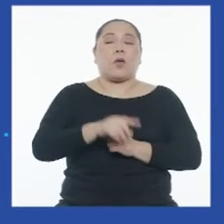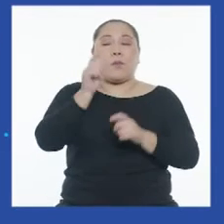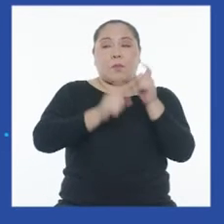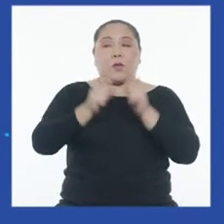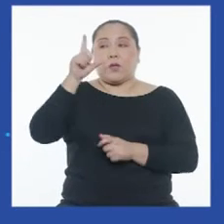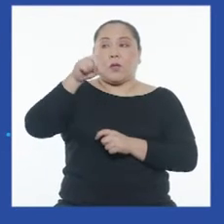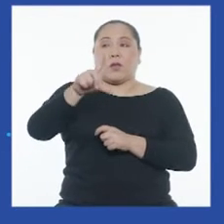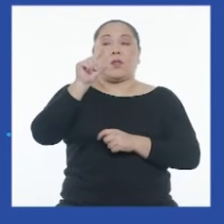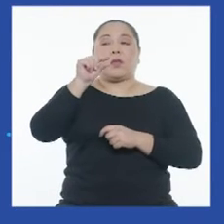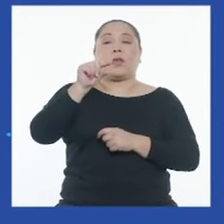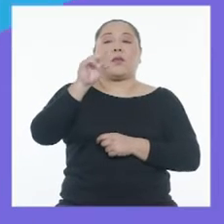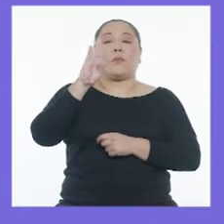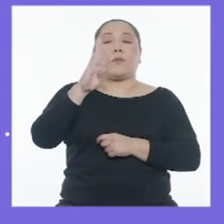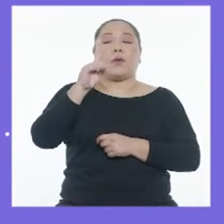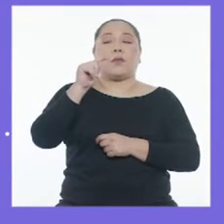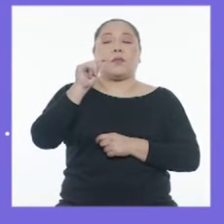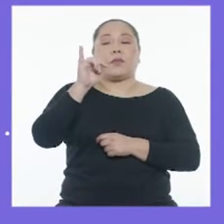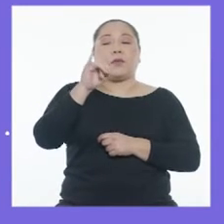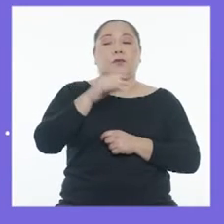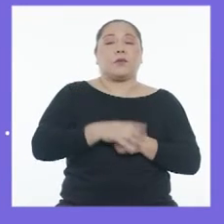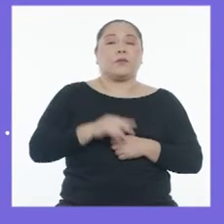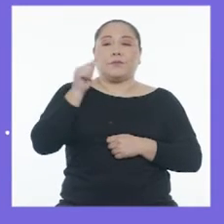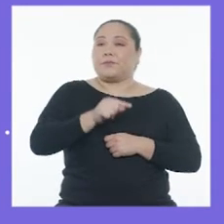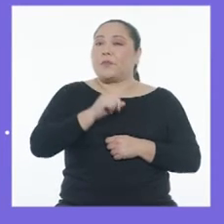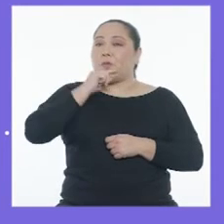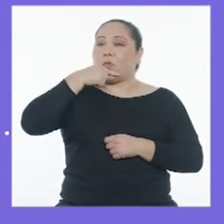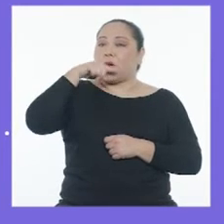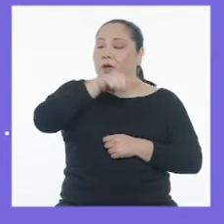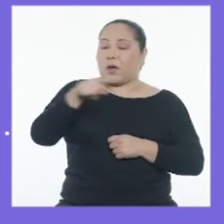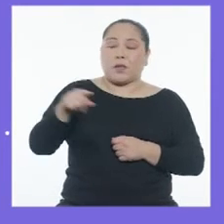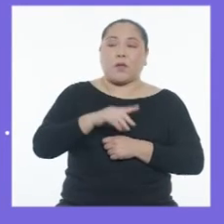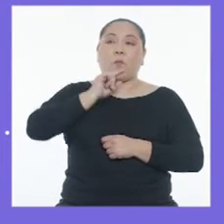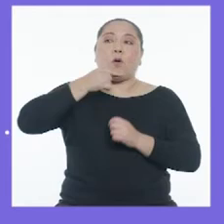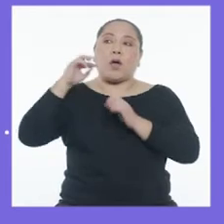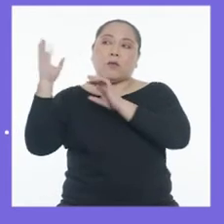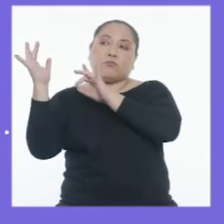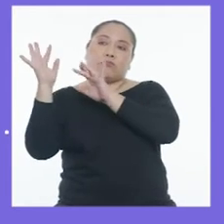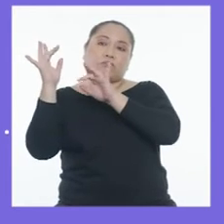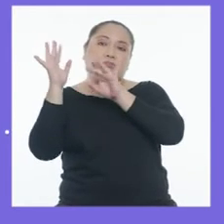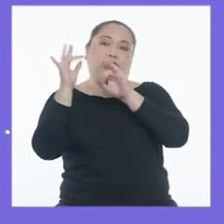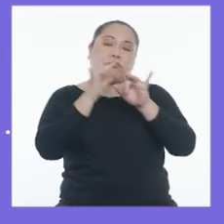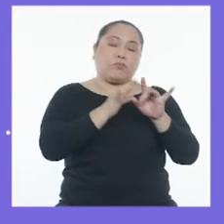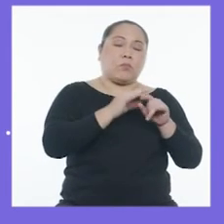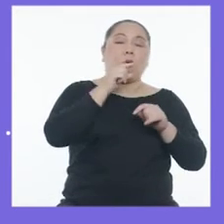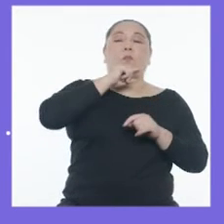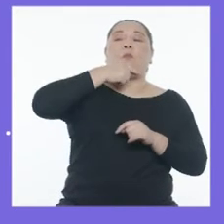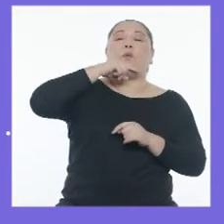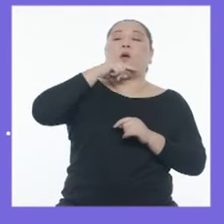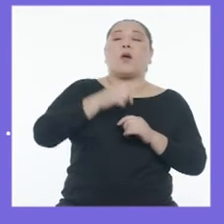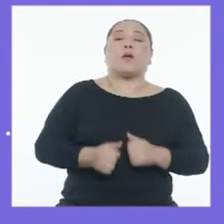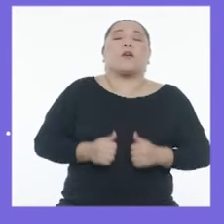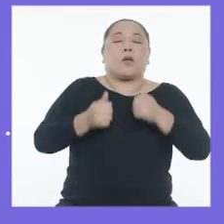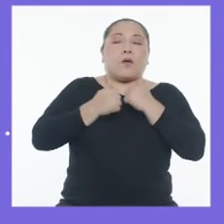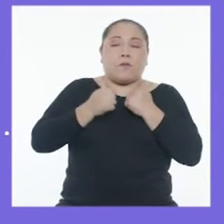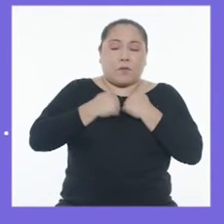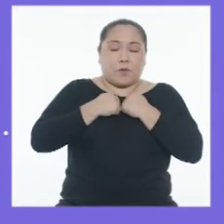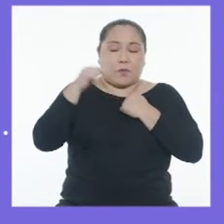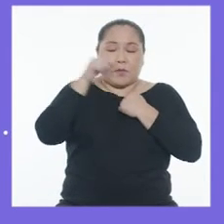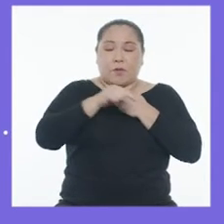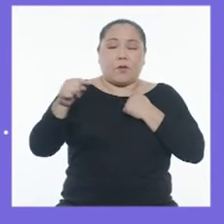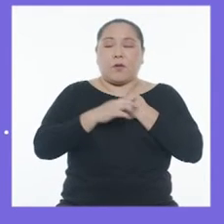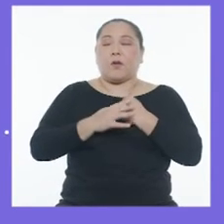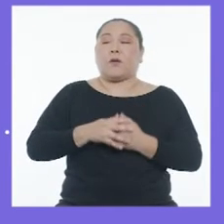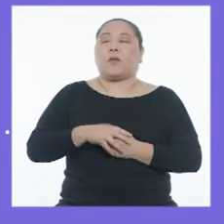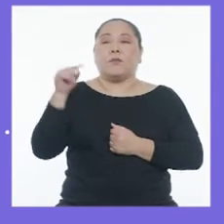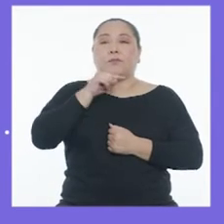personas LGBTI. En cuanto a las mujeres, tenemos a mujeres migrantes, mujeres viviendo con virus de